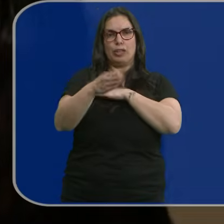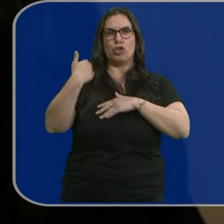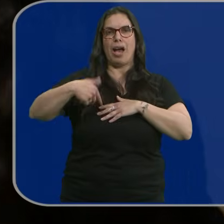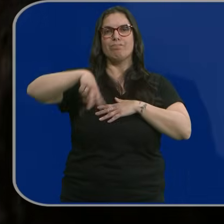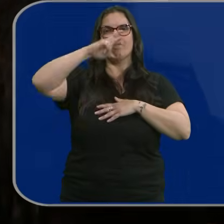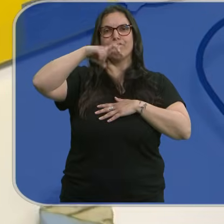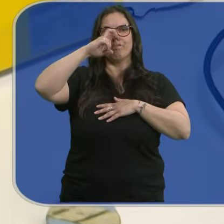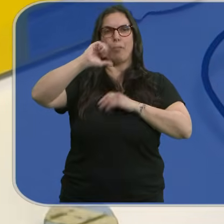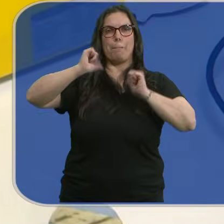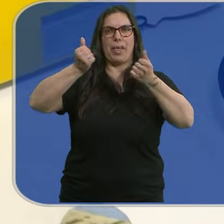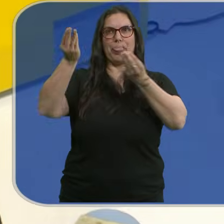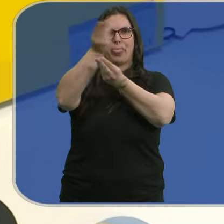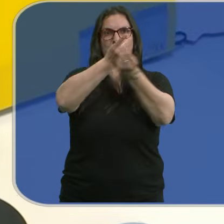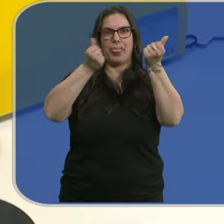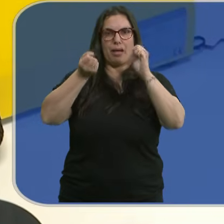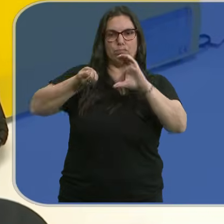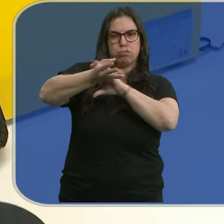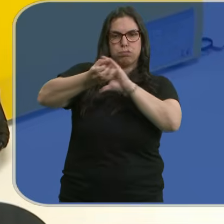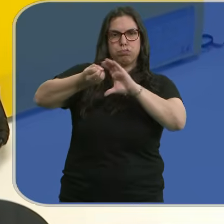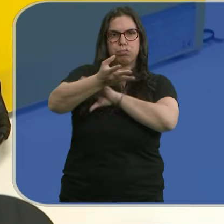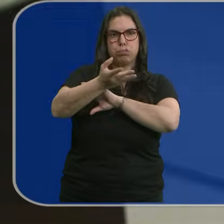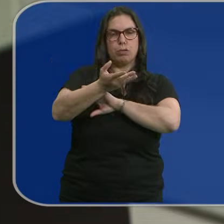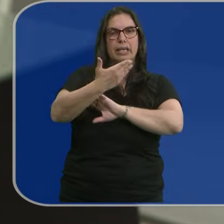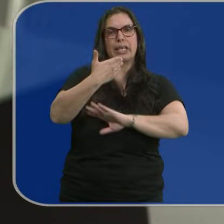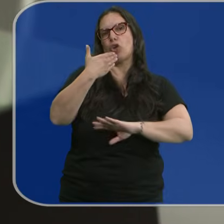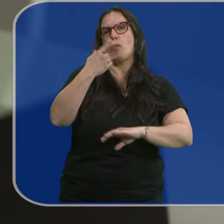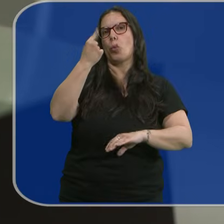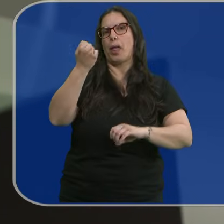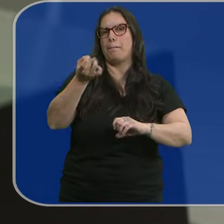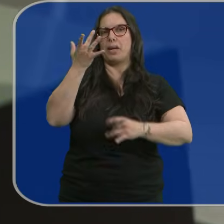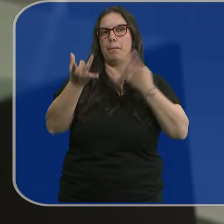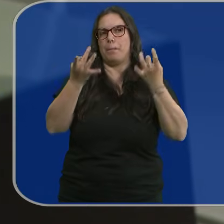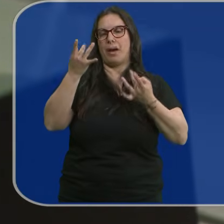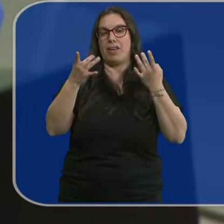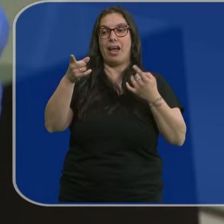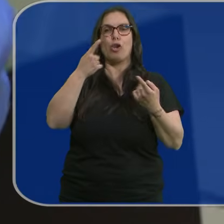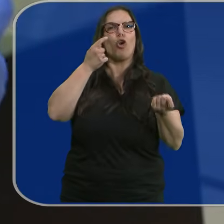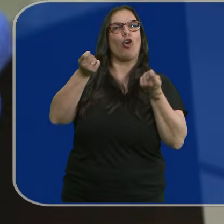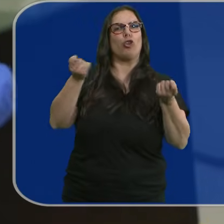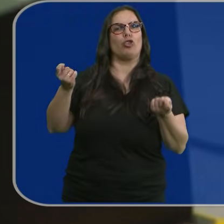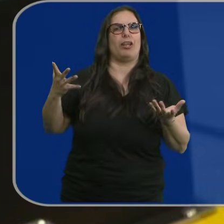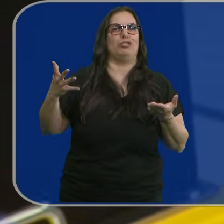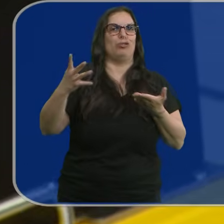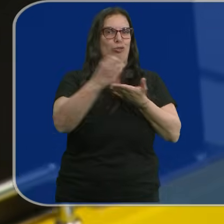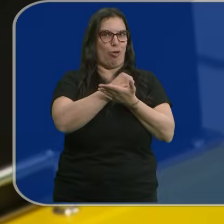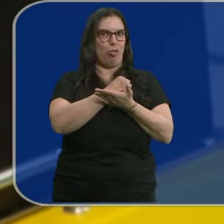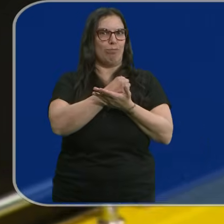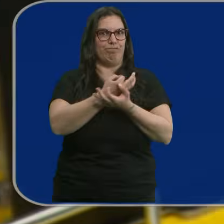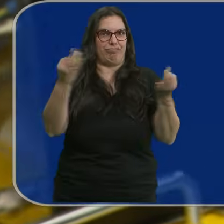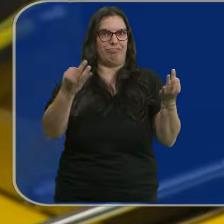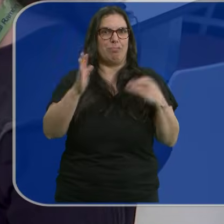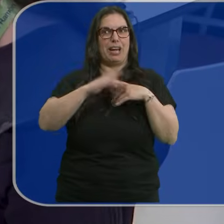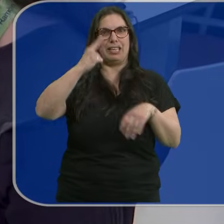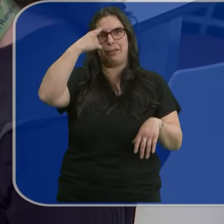polen que se introduce a través de un difusor. Es el equivalente a un día de primavera, salvo porque aquí todas las condiciones están